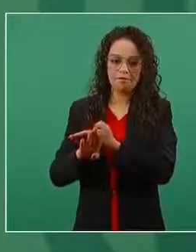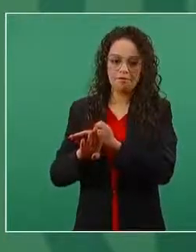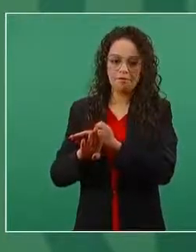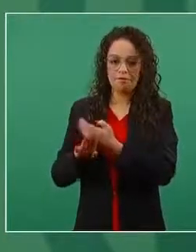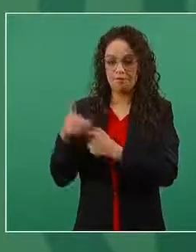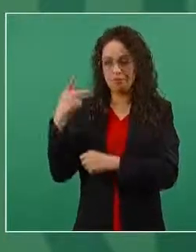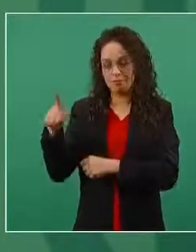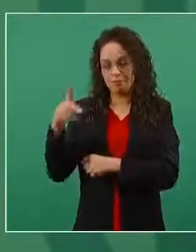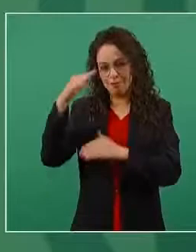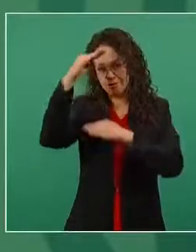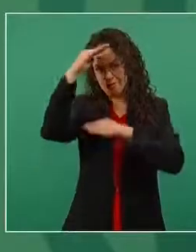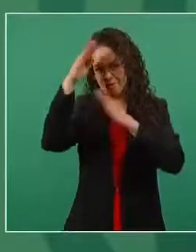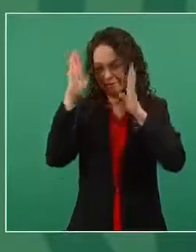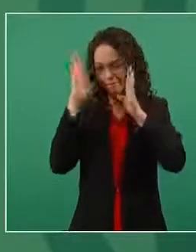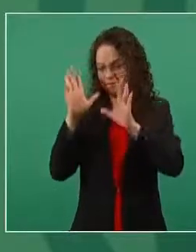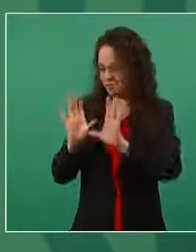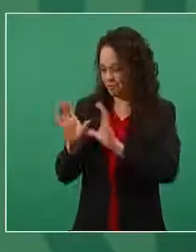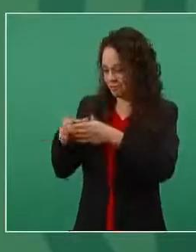conservadores.